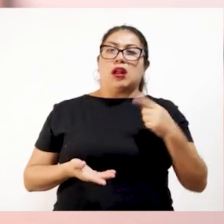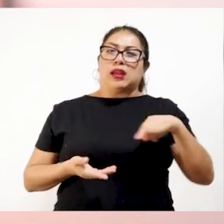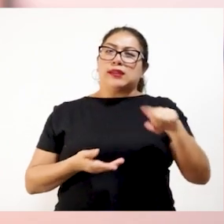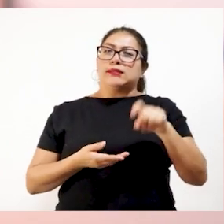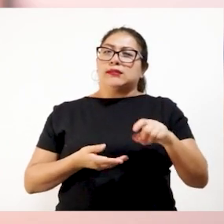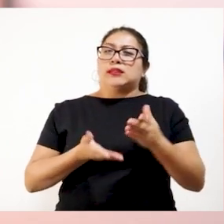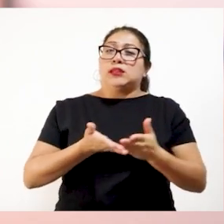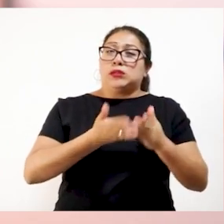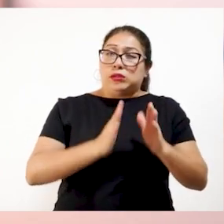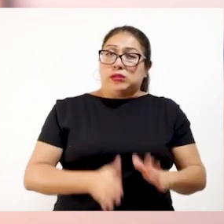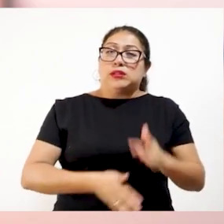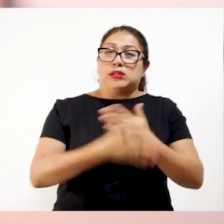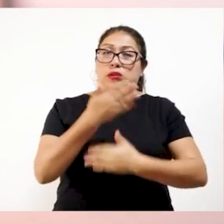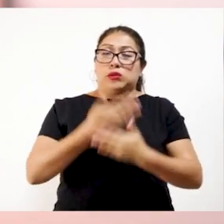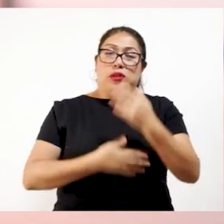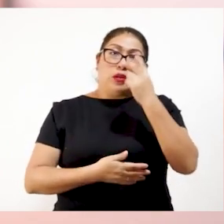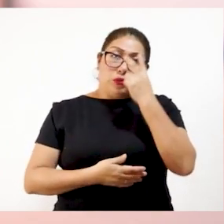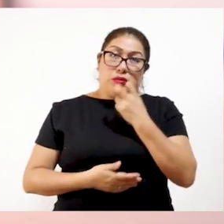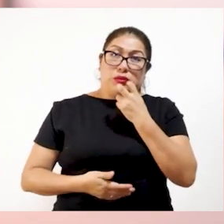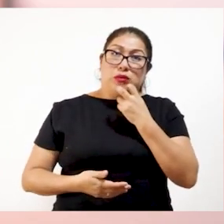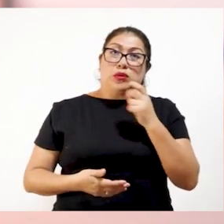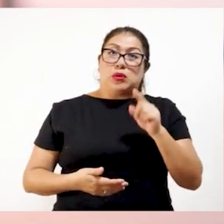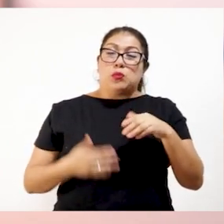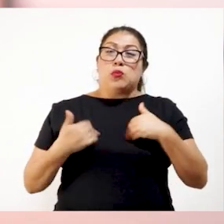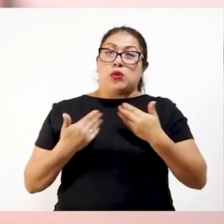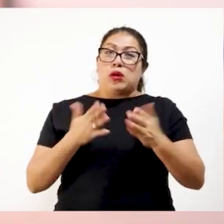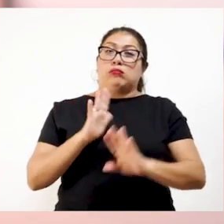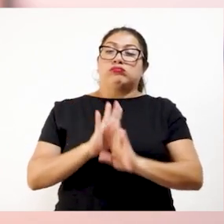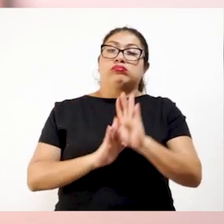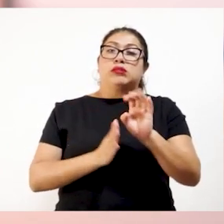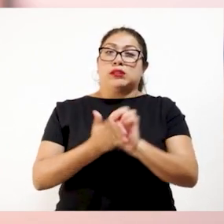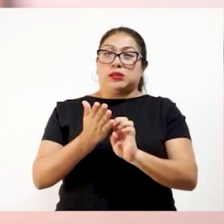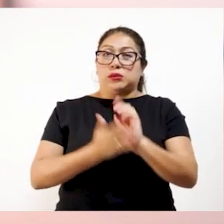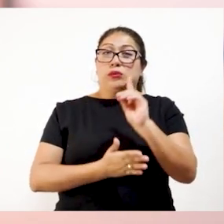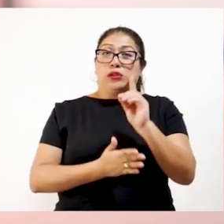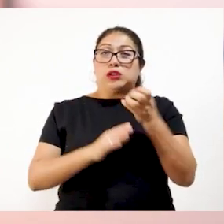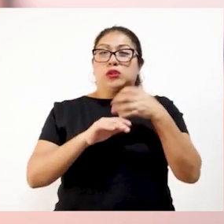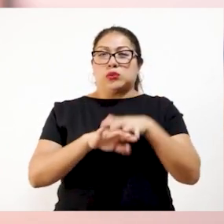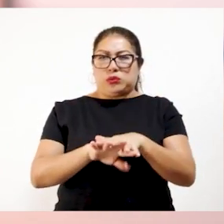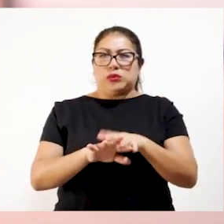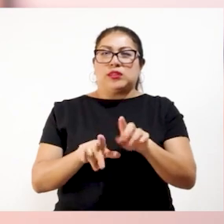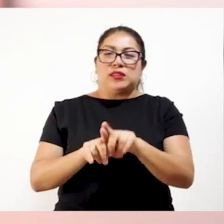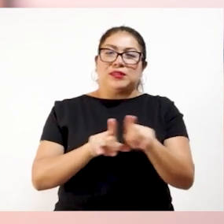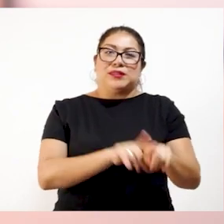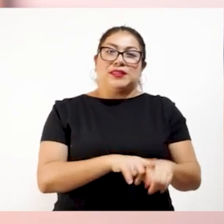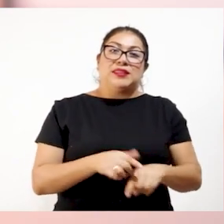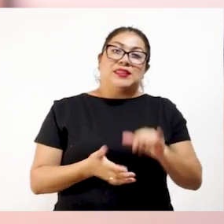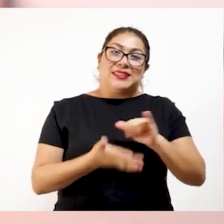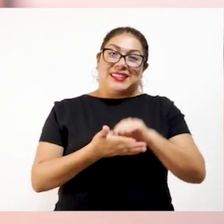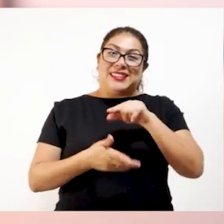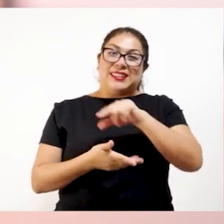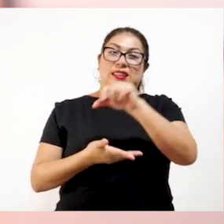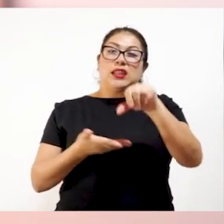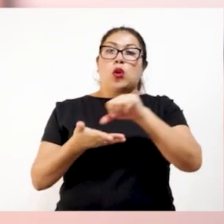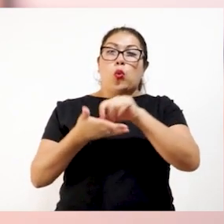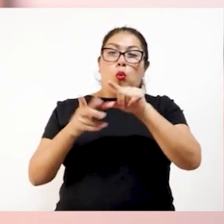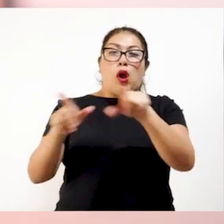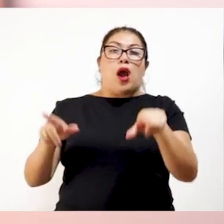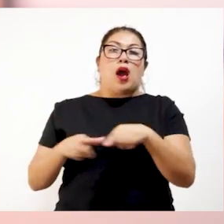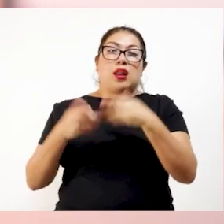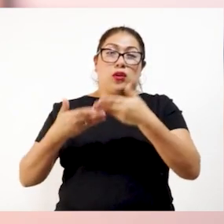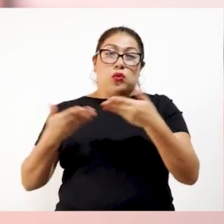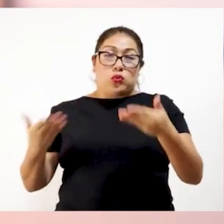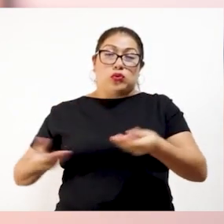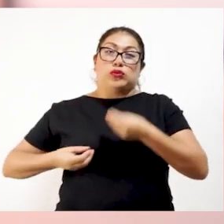necesitan los estudiantes con discapacidad visual, pues para que su educación sea totalmente inclusiva. Es a través de estos centros de